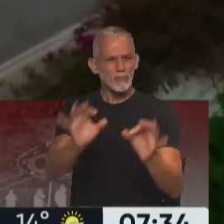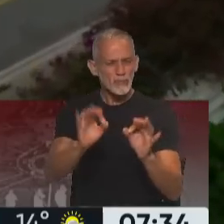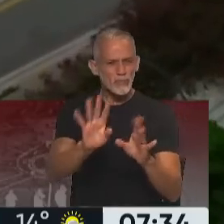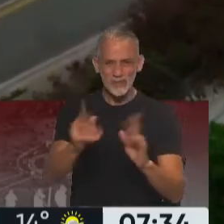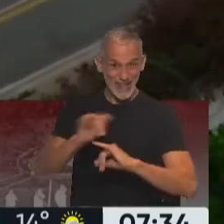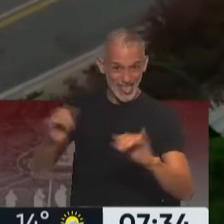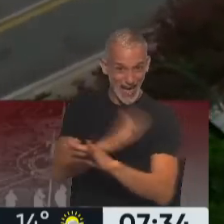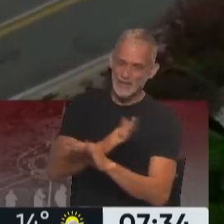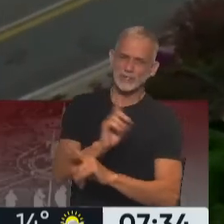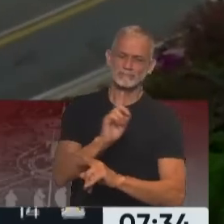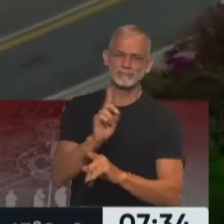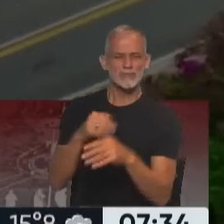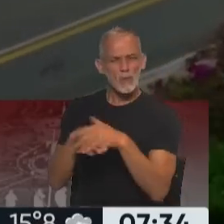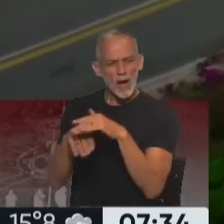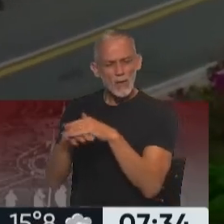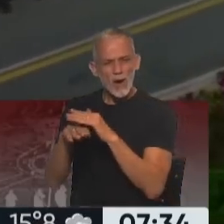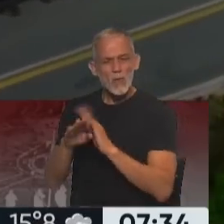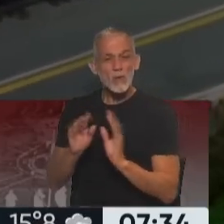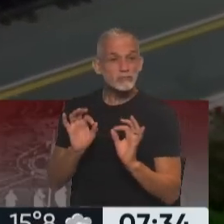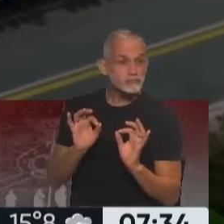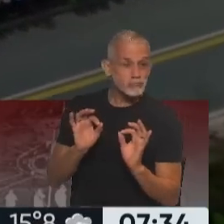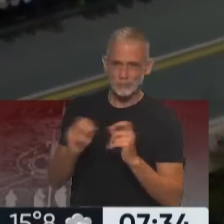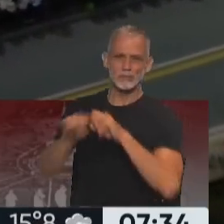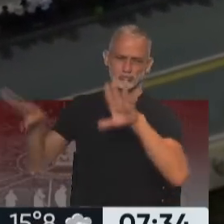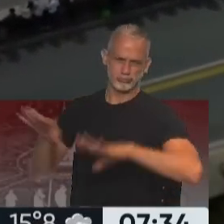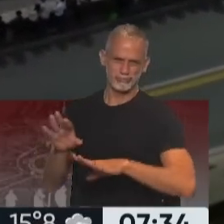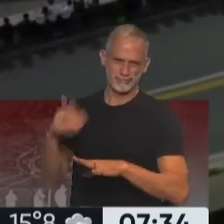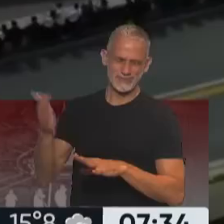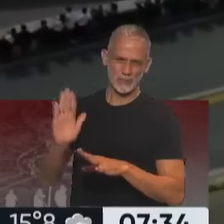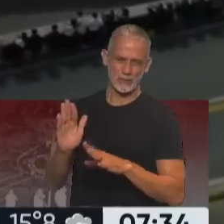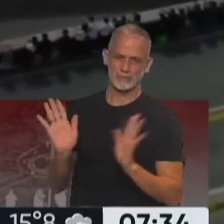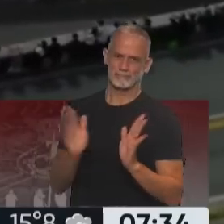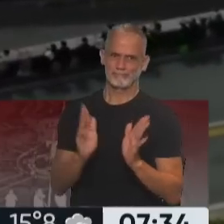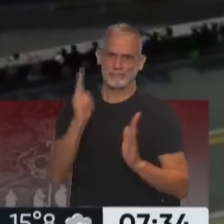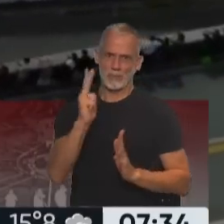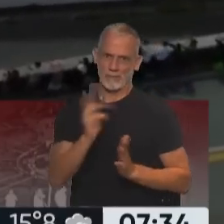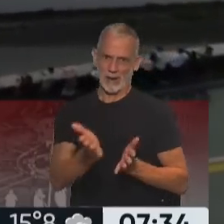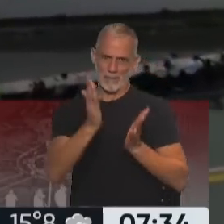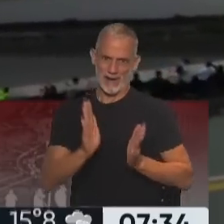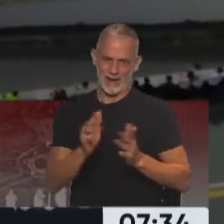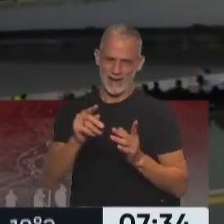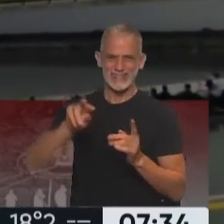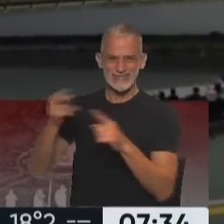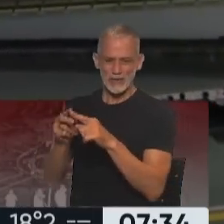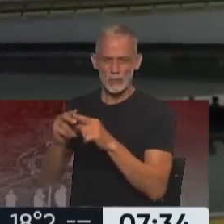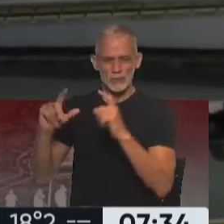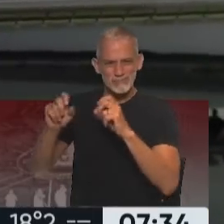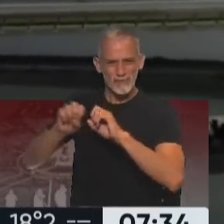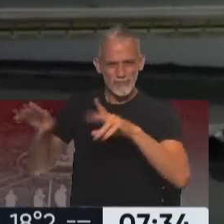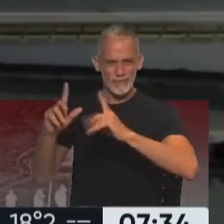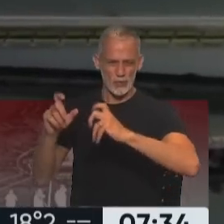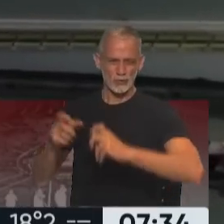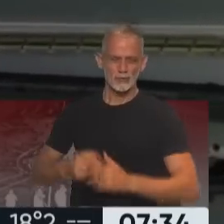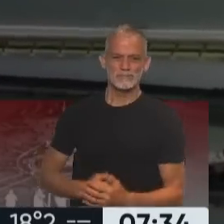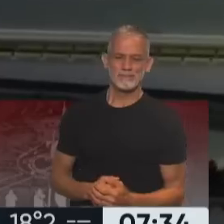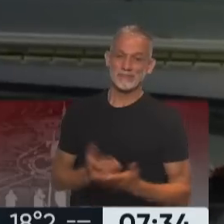promovido la difusión de esa imagen hasta que terminara, más allá de, digamos, de la posición que tenga cada uno, ¿no? Después de la ceremonia de despedida.